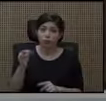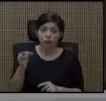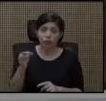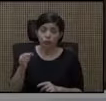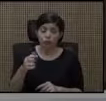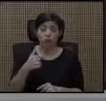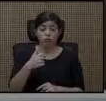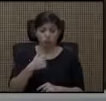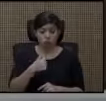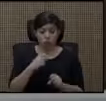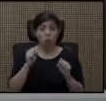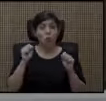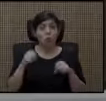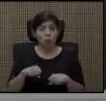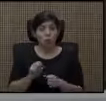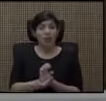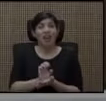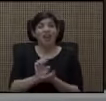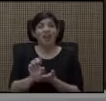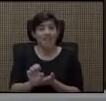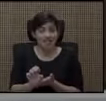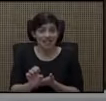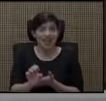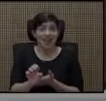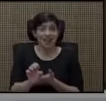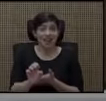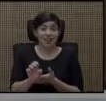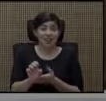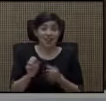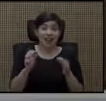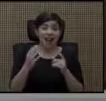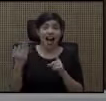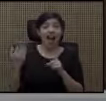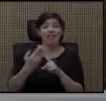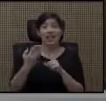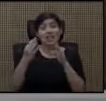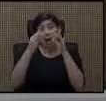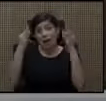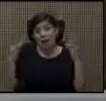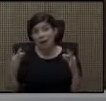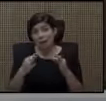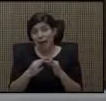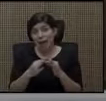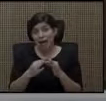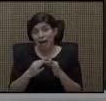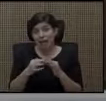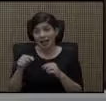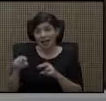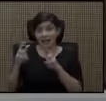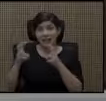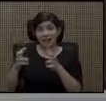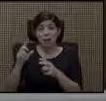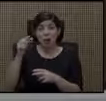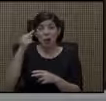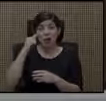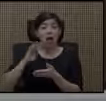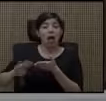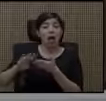de haber evitado el costo político de enfrentar de lleno este tema en mi último año de administración